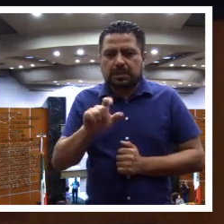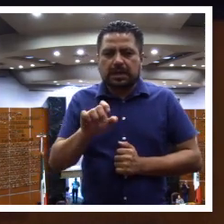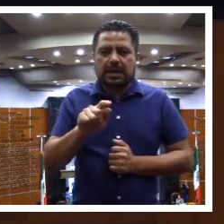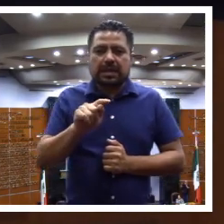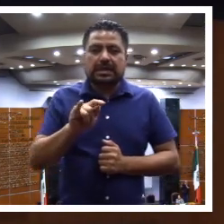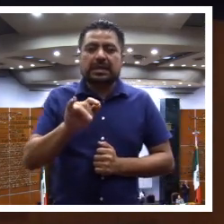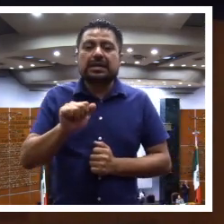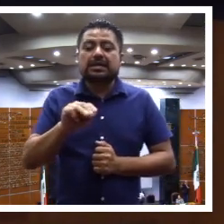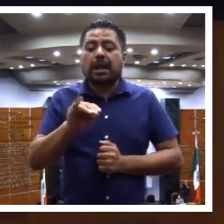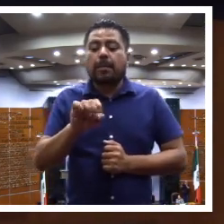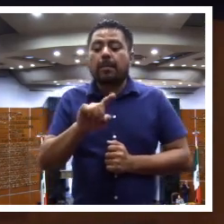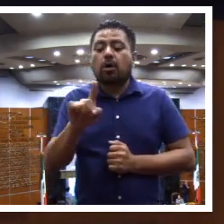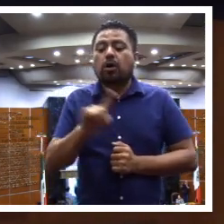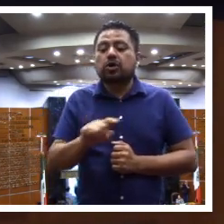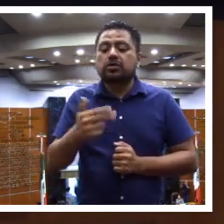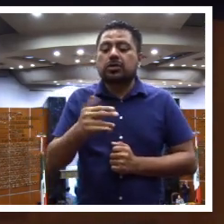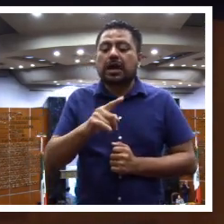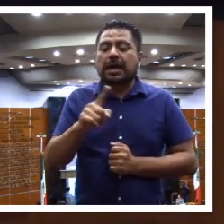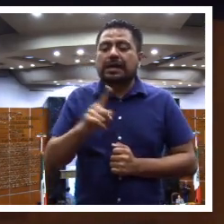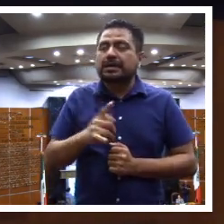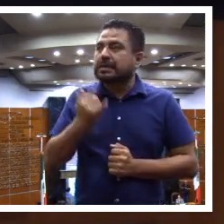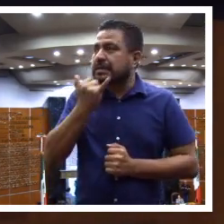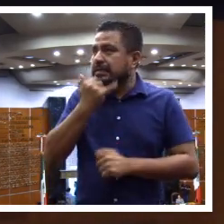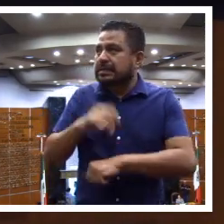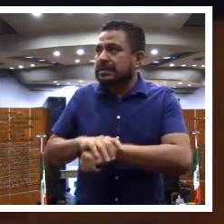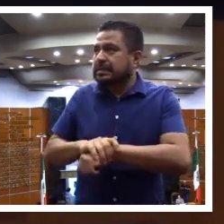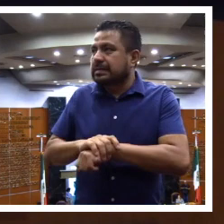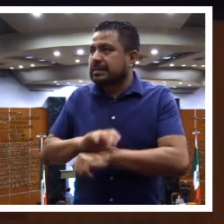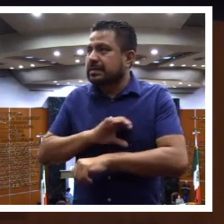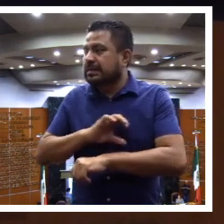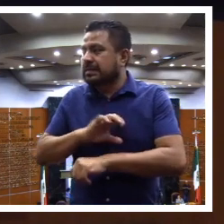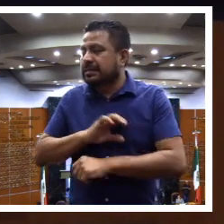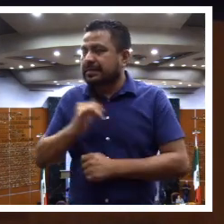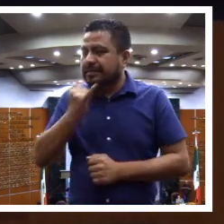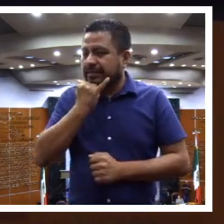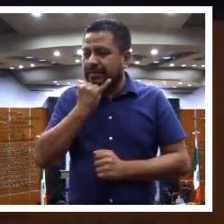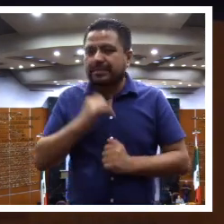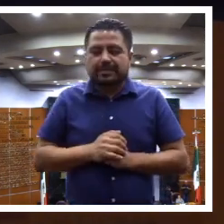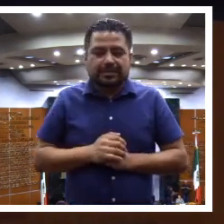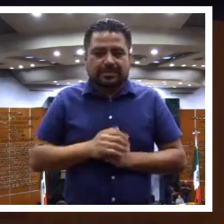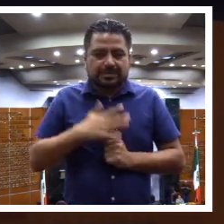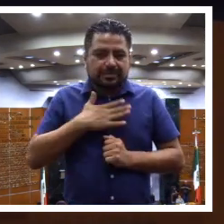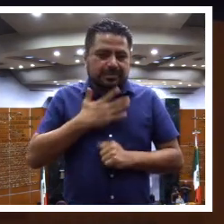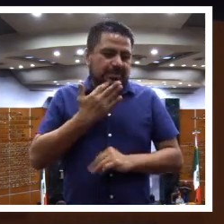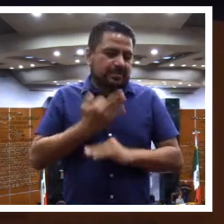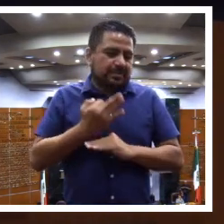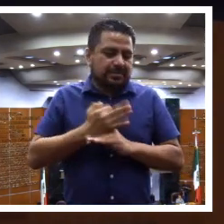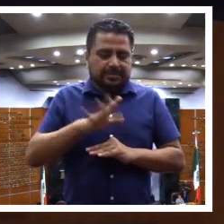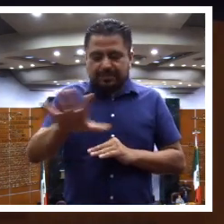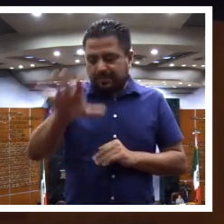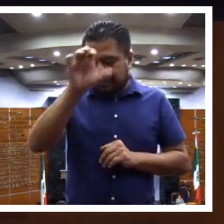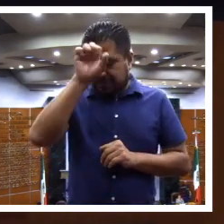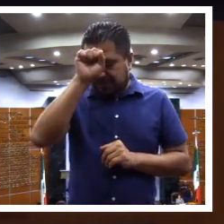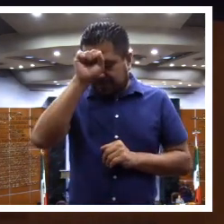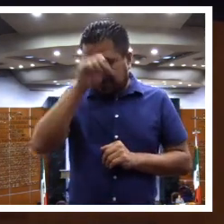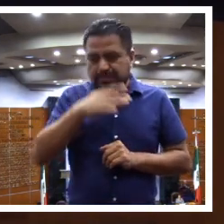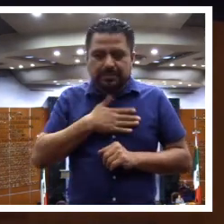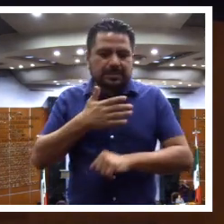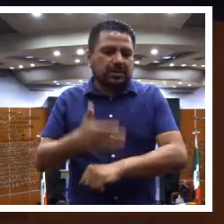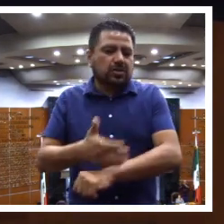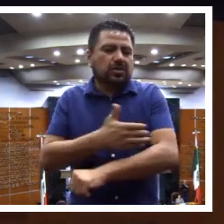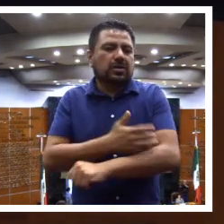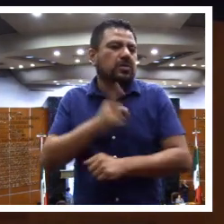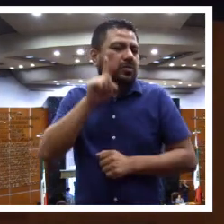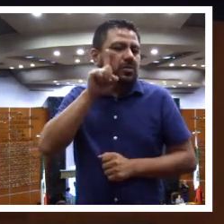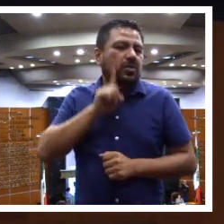Hernández una disculpa mi estimada amiga me estaba me llegó a la memoria mi compañera